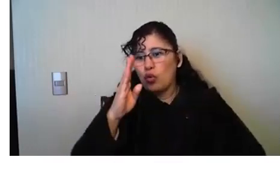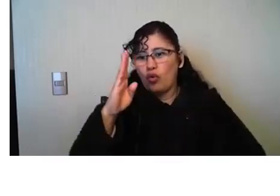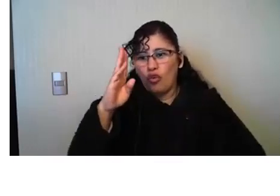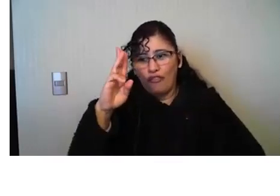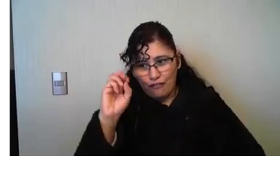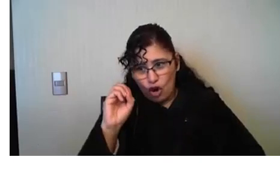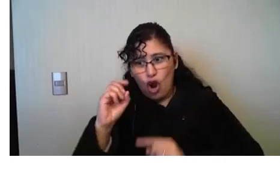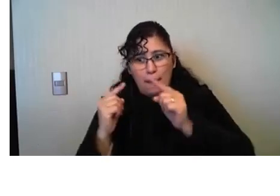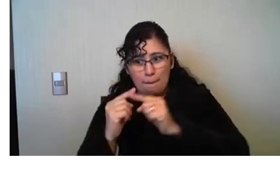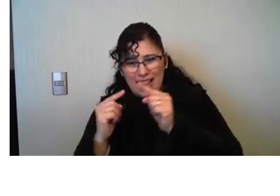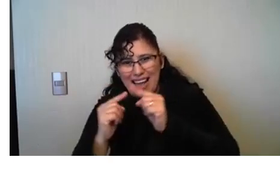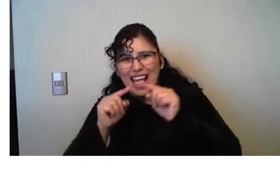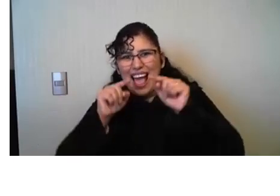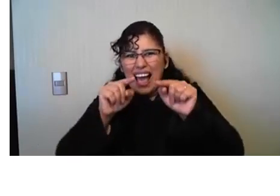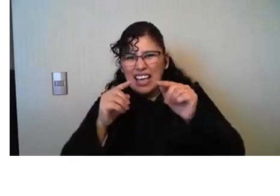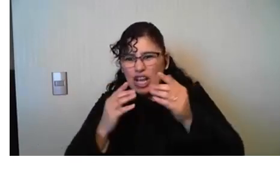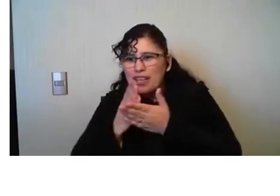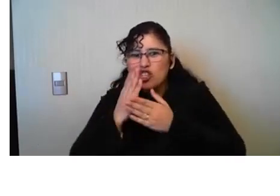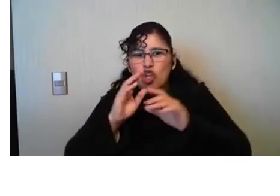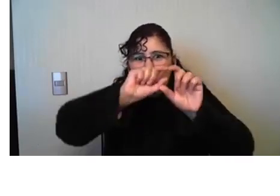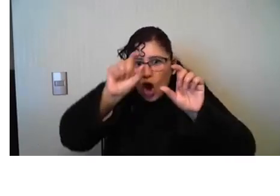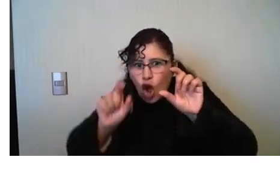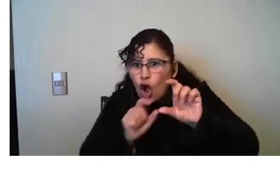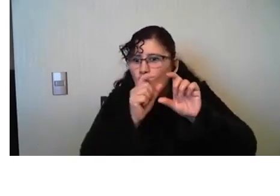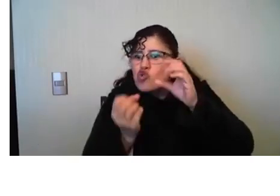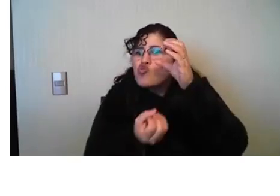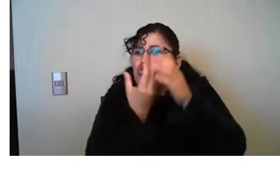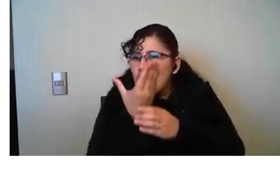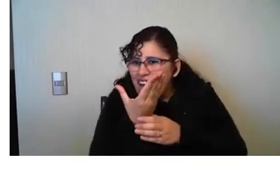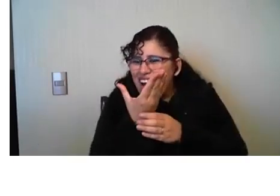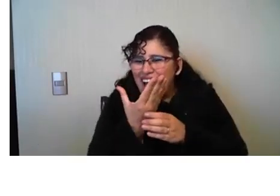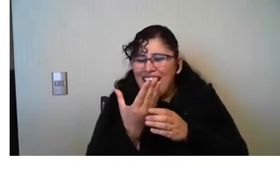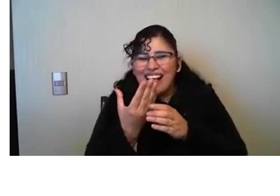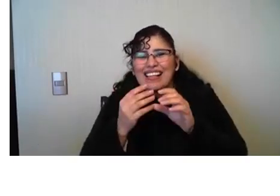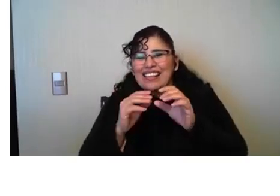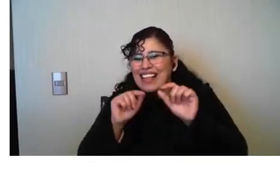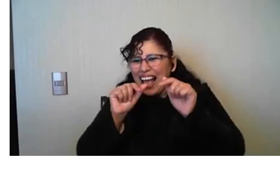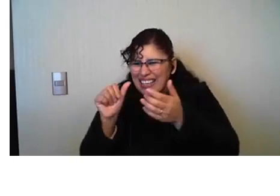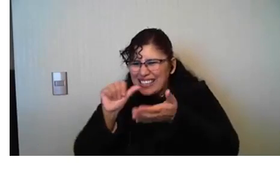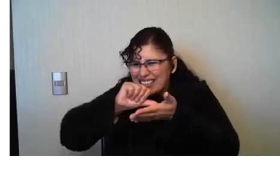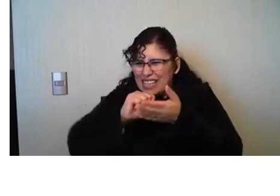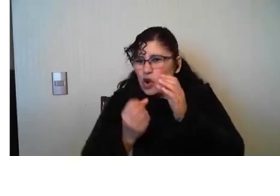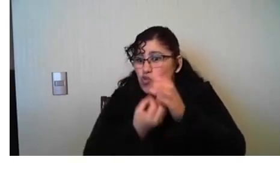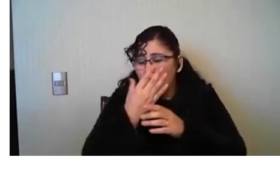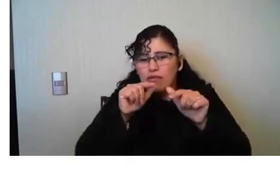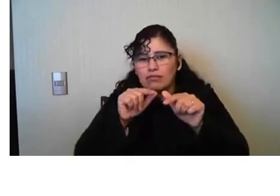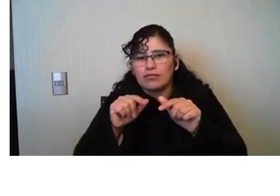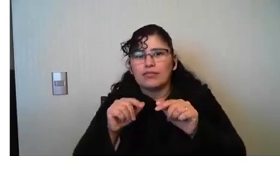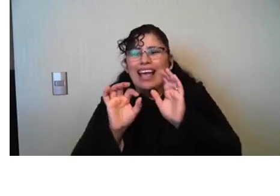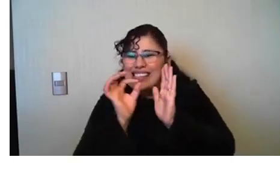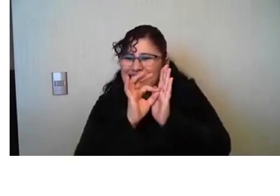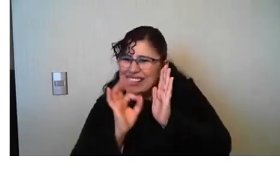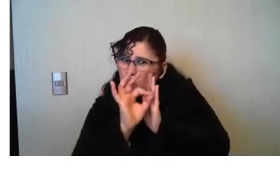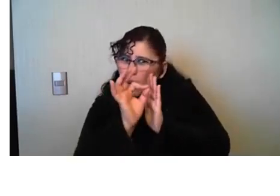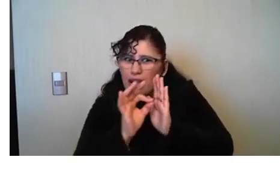neuronas más nuevas en la porción parvocelular. ¿Cómo logró coordinar